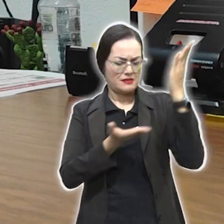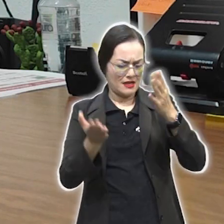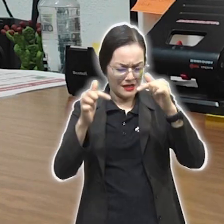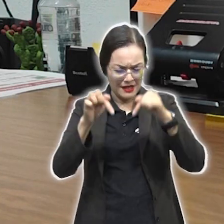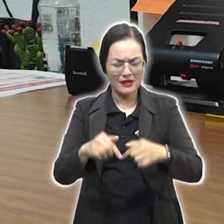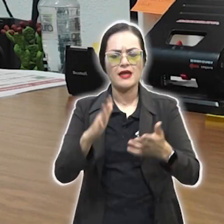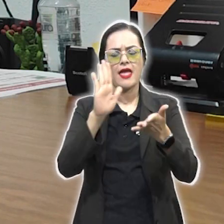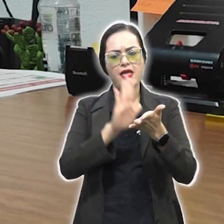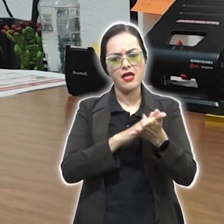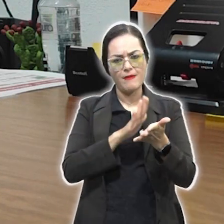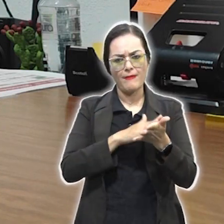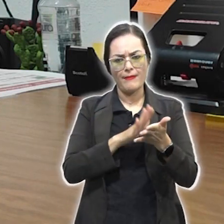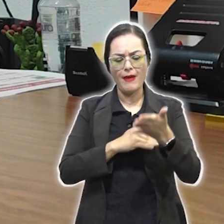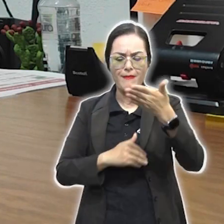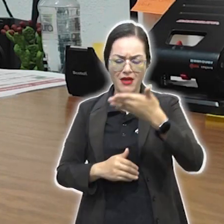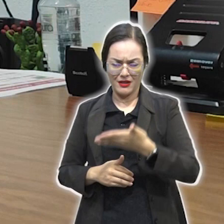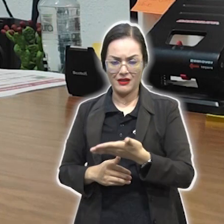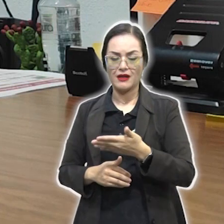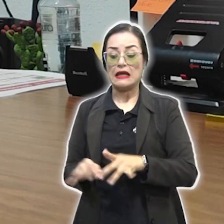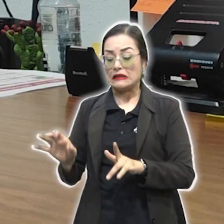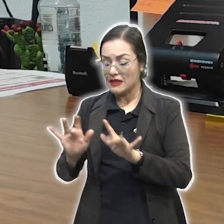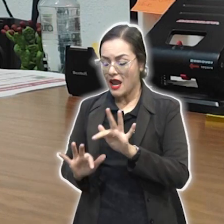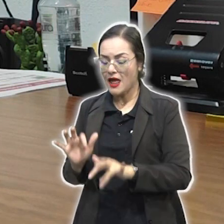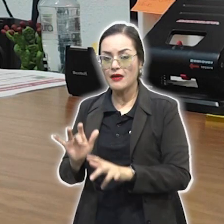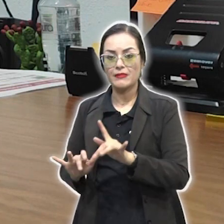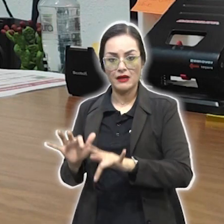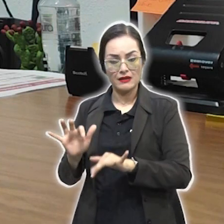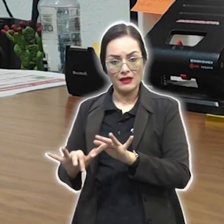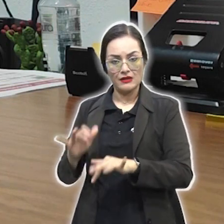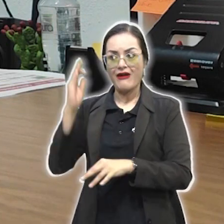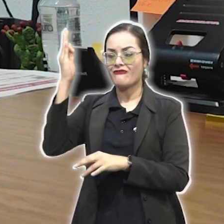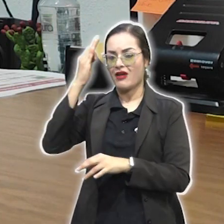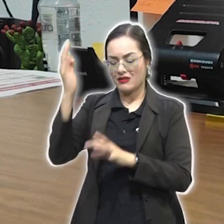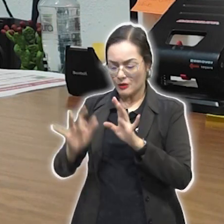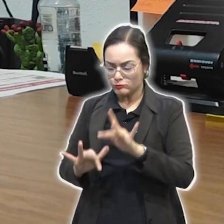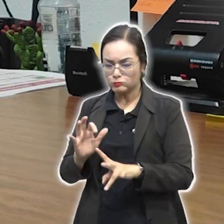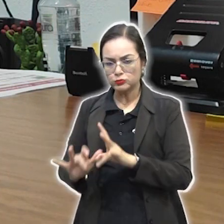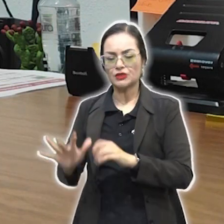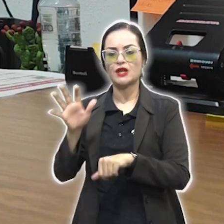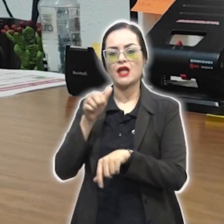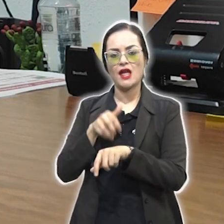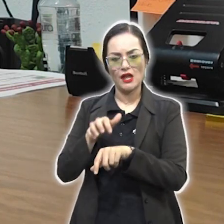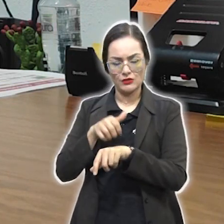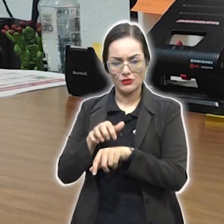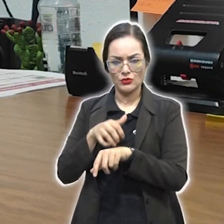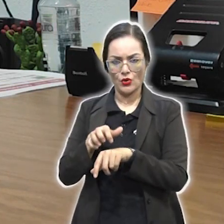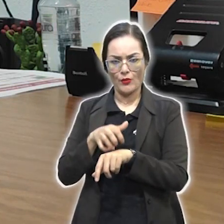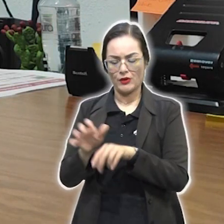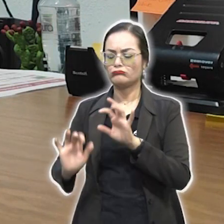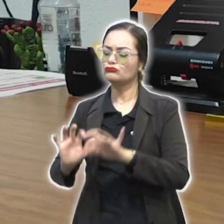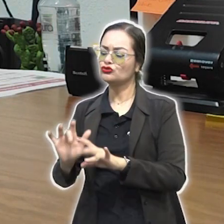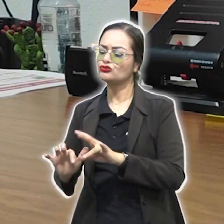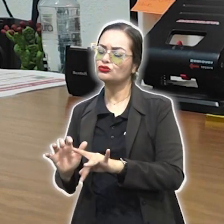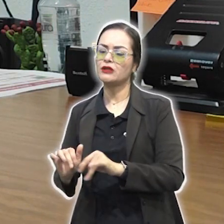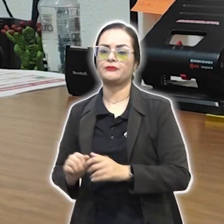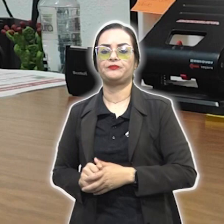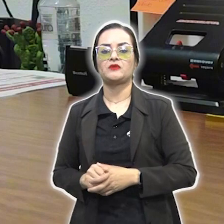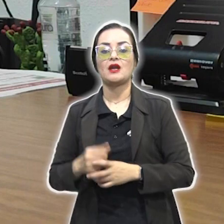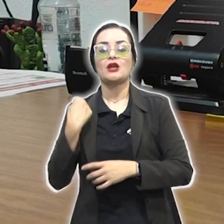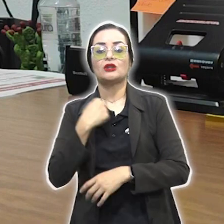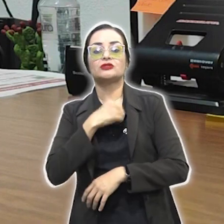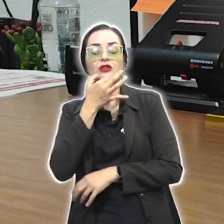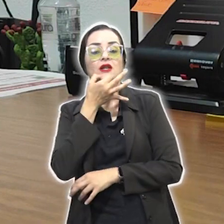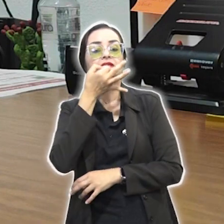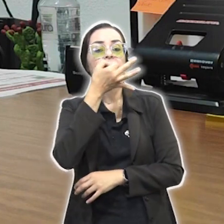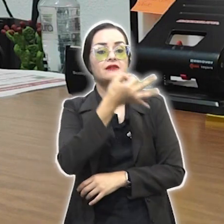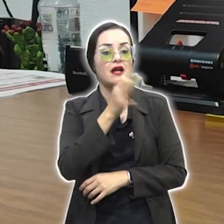los documentos, se da de alta en la plataforma federal y ellos les generan la matrícula y al ya generar la matrícula nosotros les